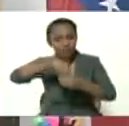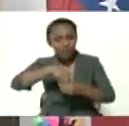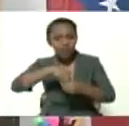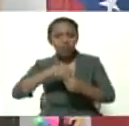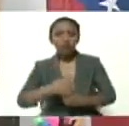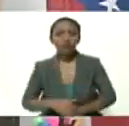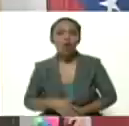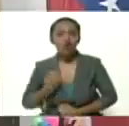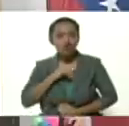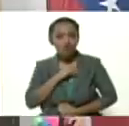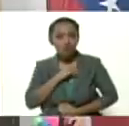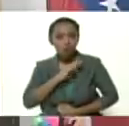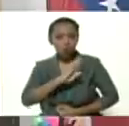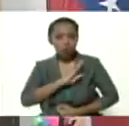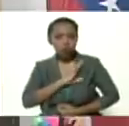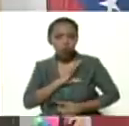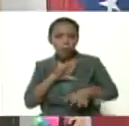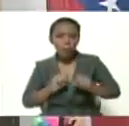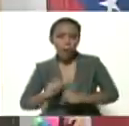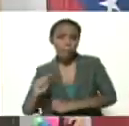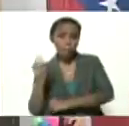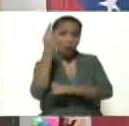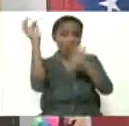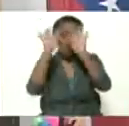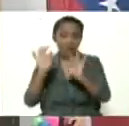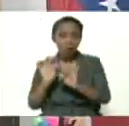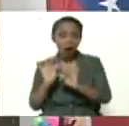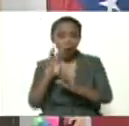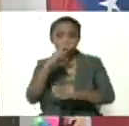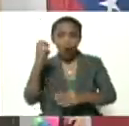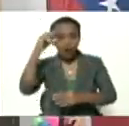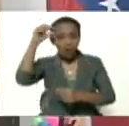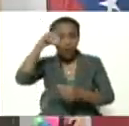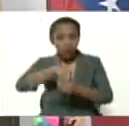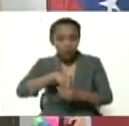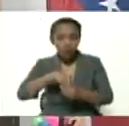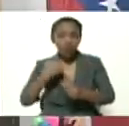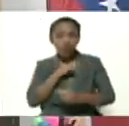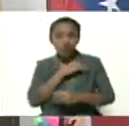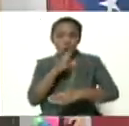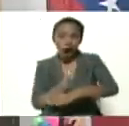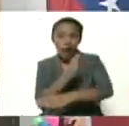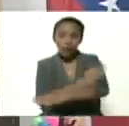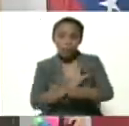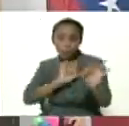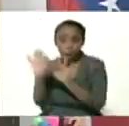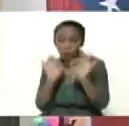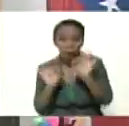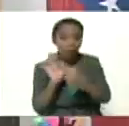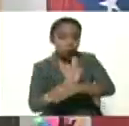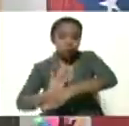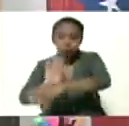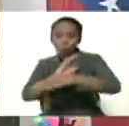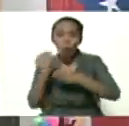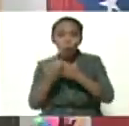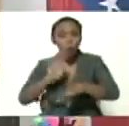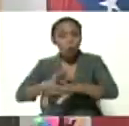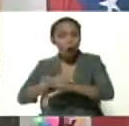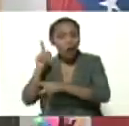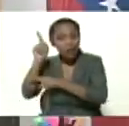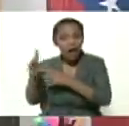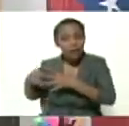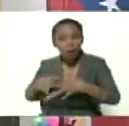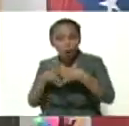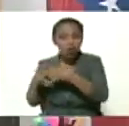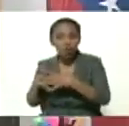Nosotros tomamos de primero la medida de la cuarentena nacional de toda América Latina y el Caribe, de toda América, porque en Estados Unidos todavía